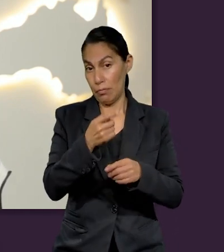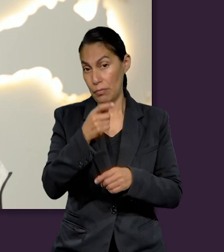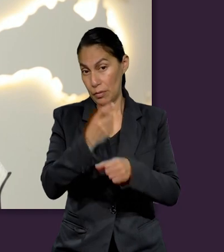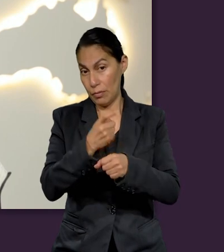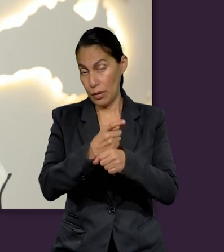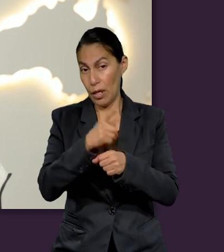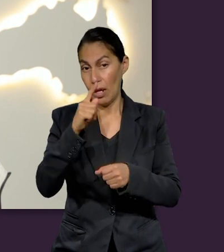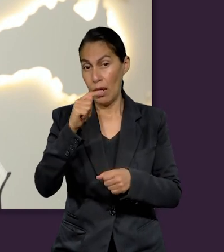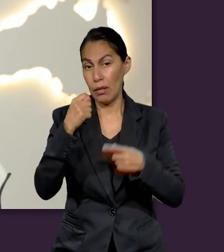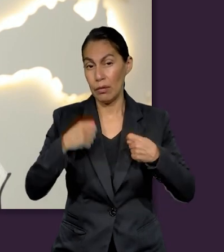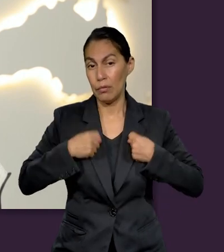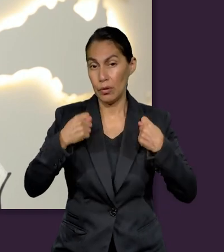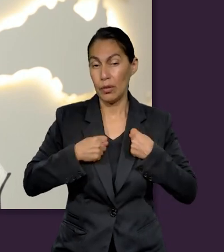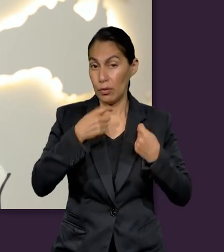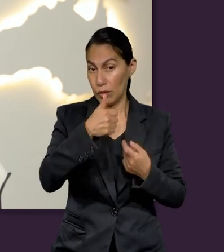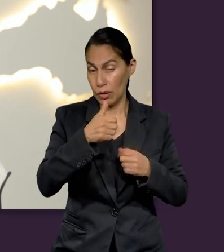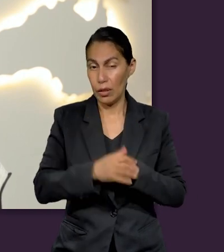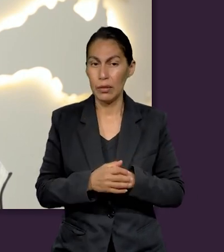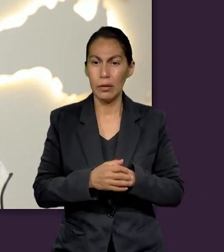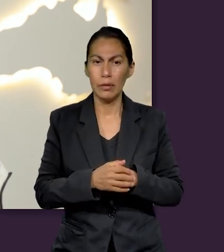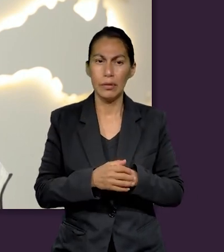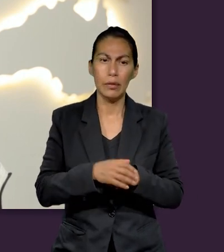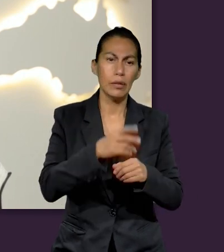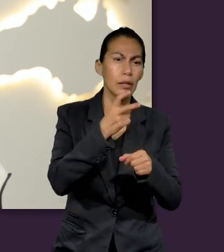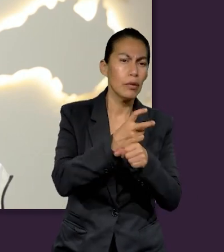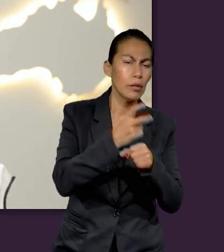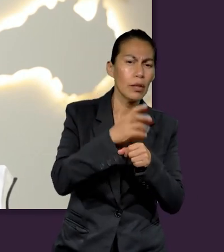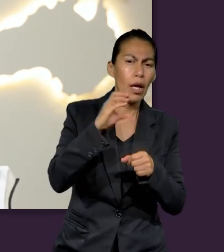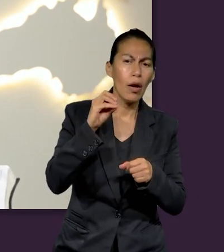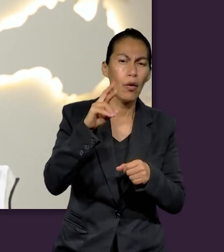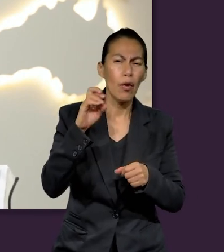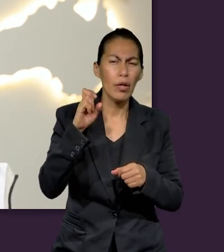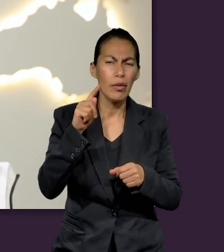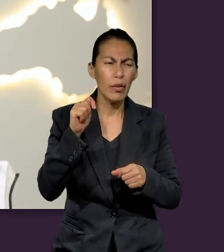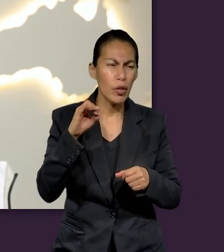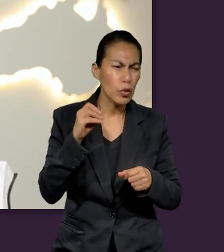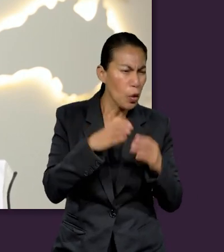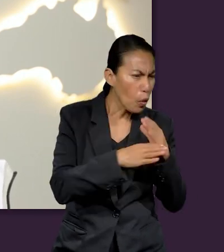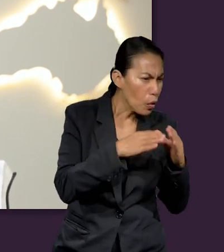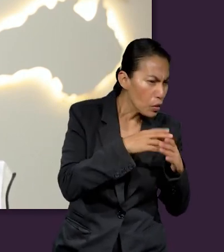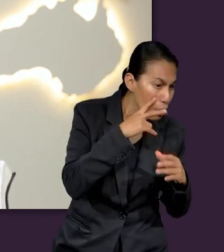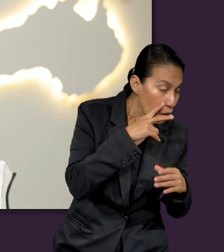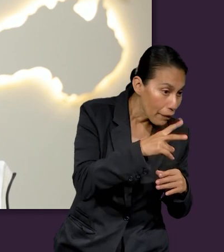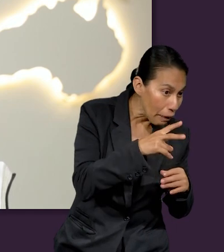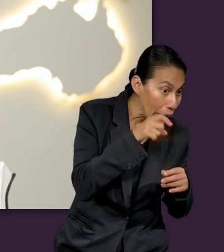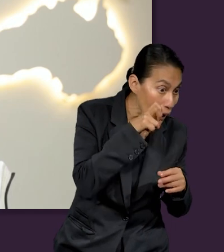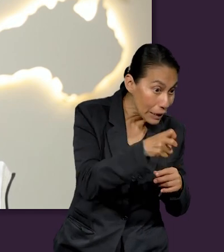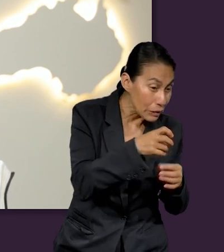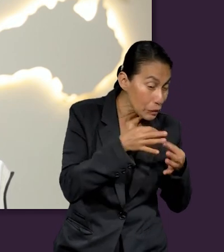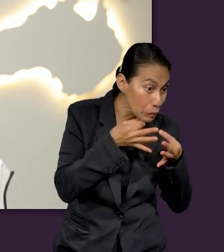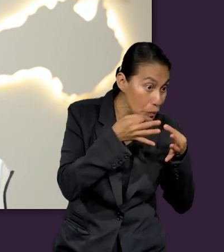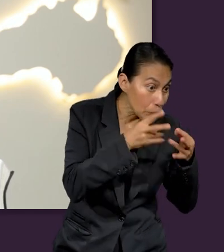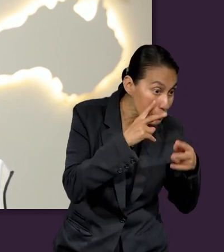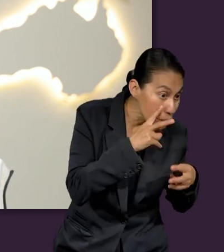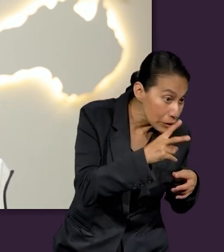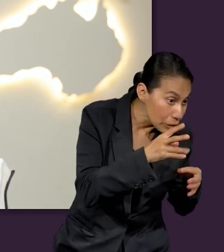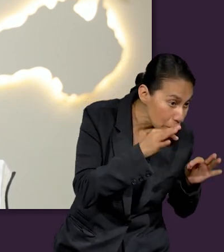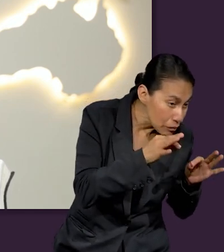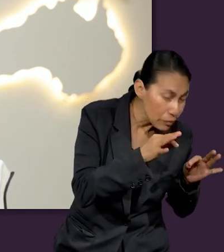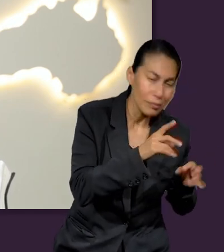altivez Como dice primera de Timoteo seis No mirando las cosas que se ven como dice segunda de Corintios